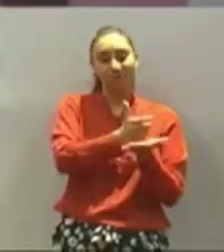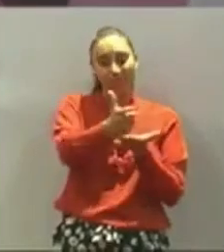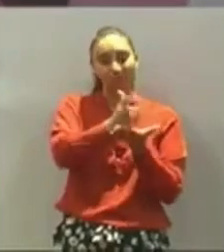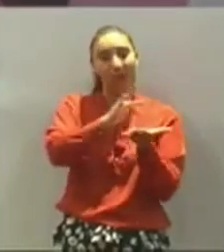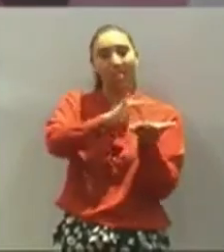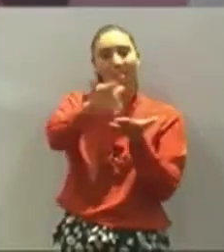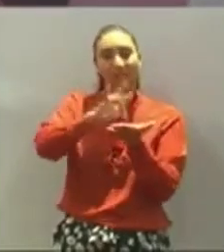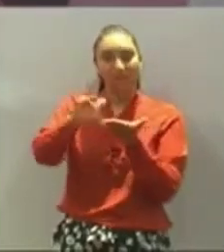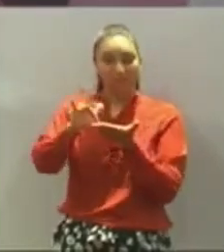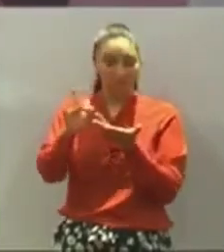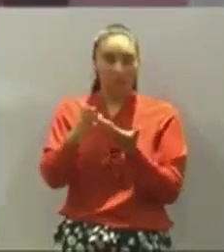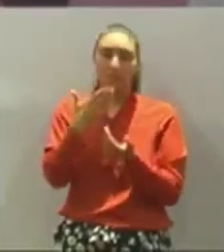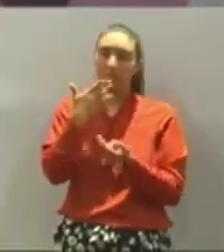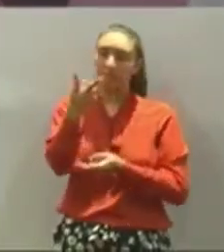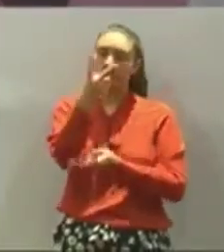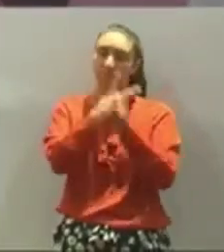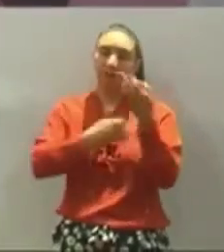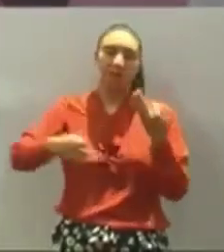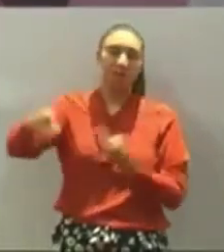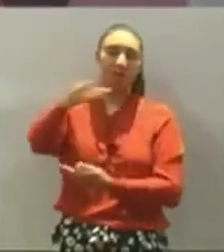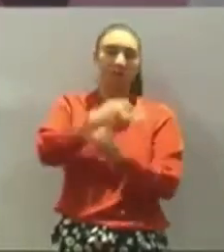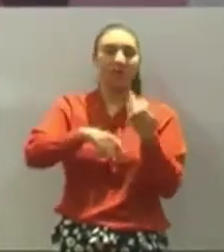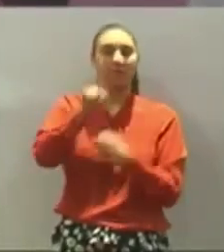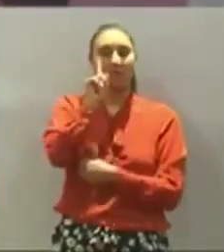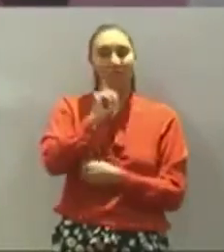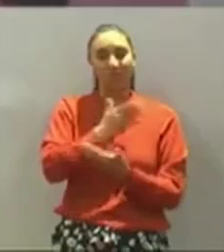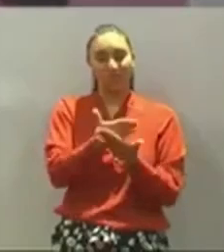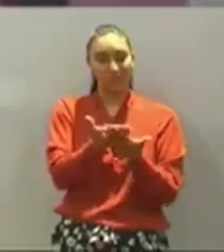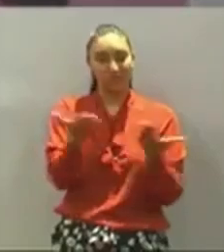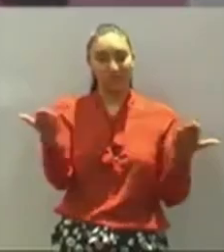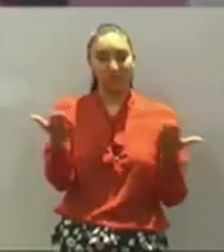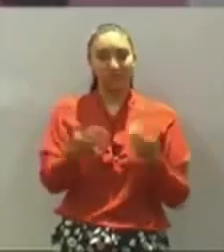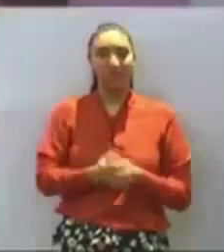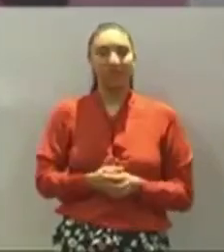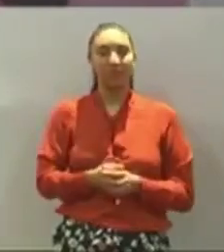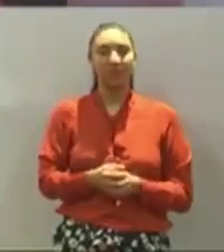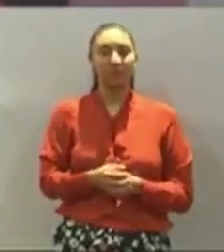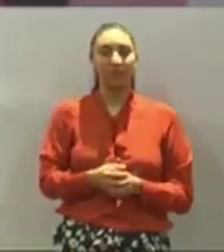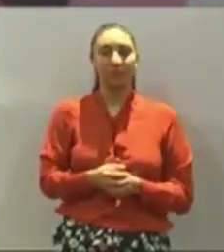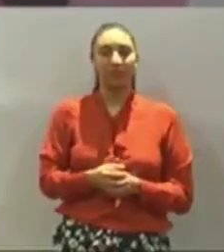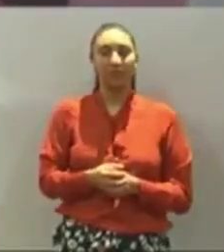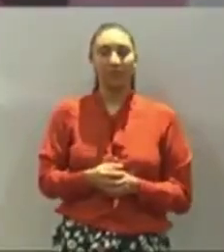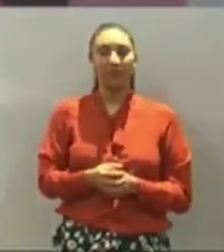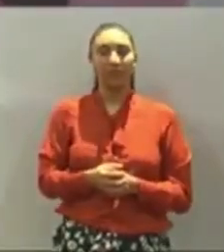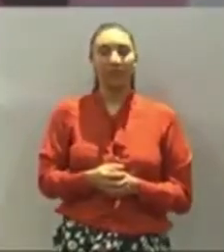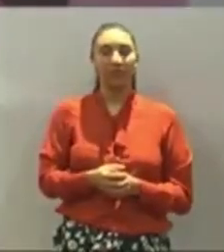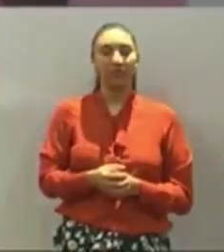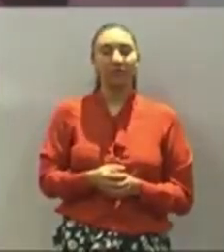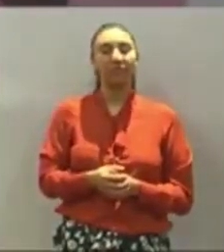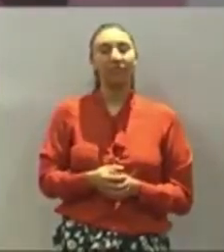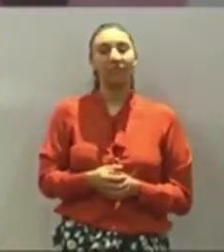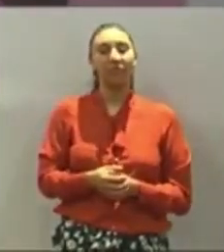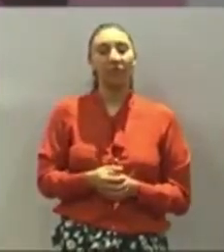contempla otorgar 4.000 pesos mensuales por un periodo de 3 años para la compra de medicamentos, despensa, traslados o cualquier otra necesidad